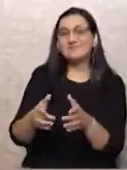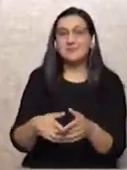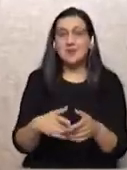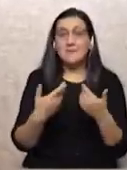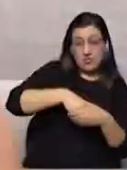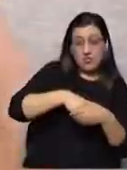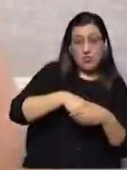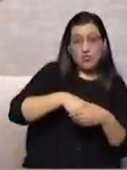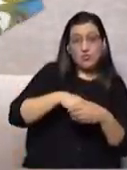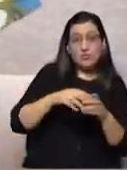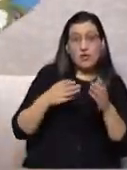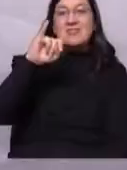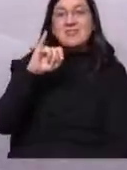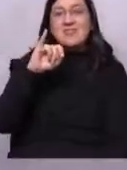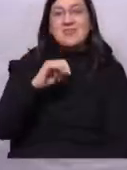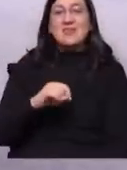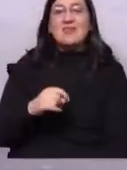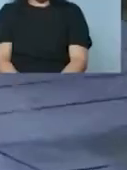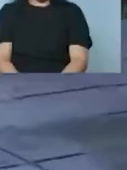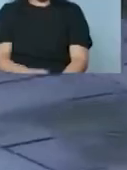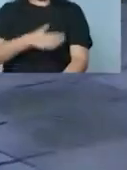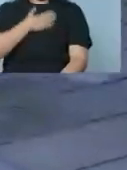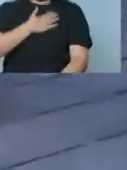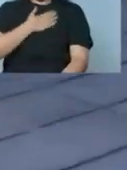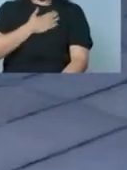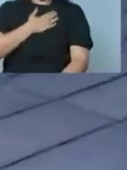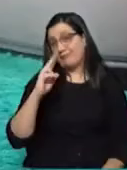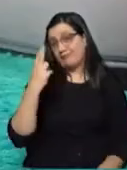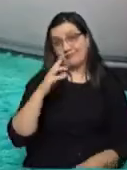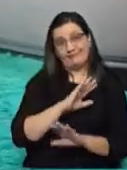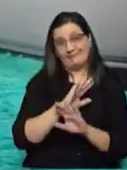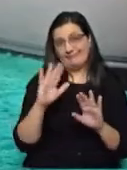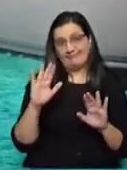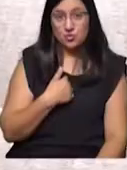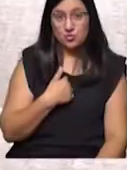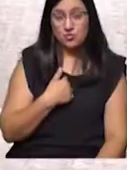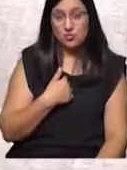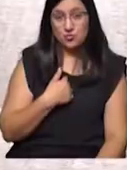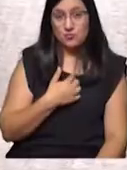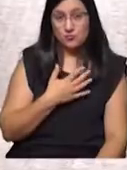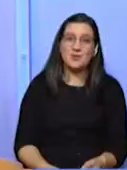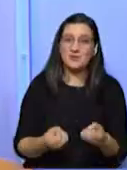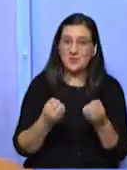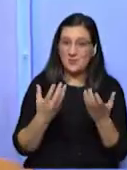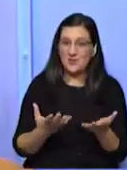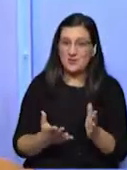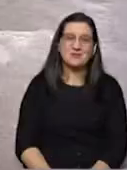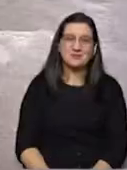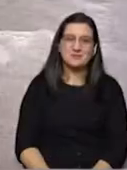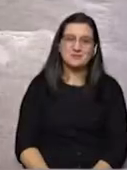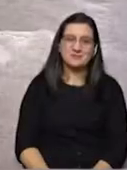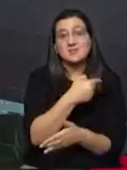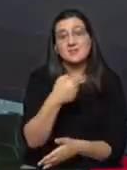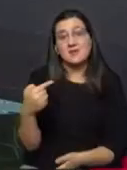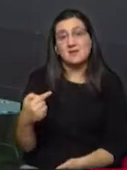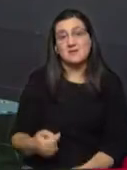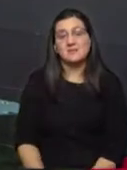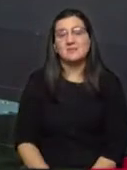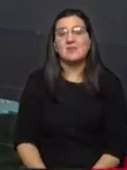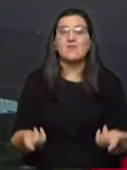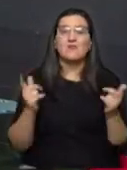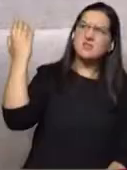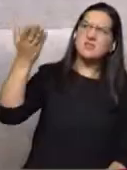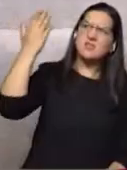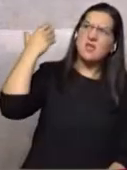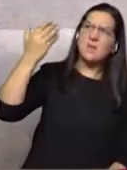Gali, Tania Tavares, Florencia Infante, JP y Agustina Alves te acompañan, informan y entretienen por las mañanas. El